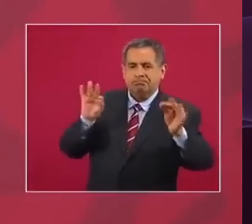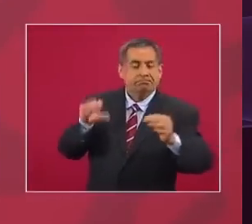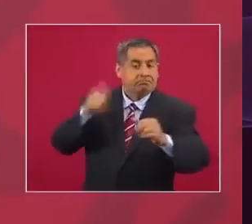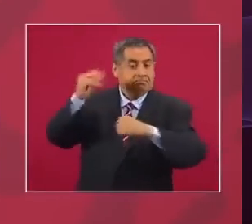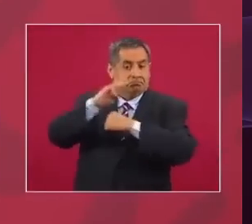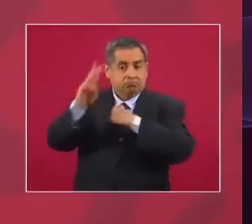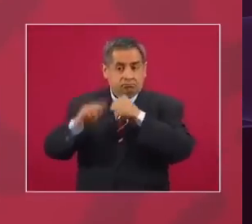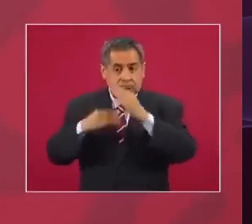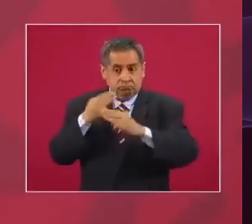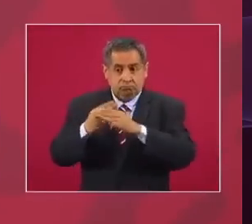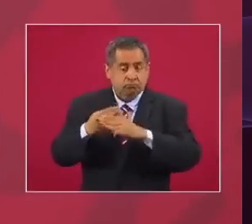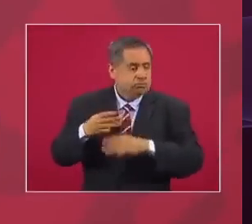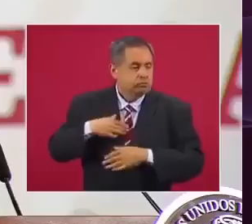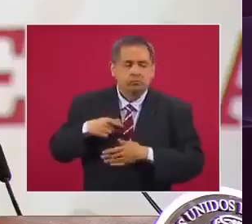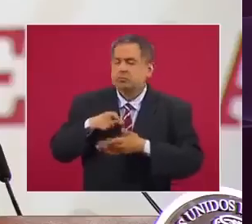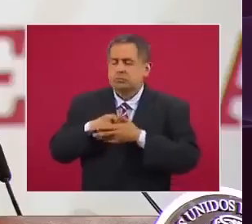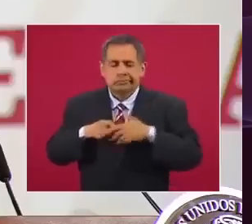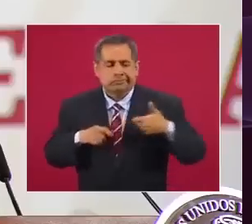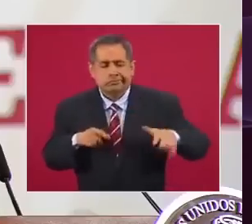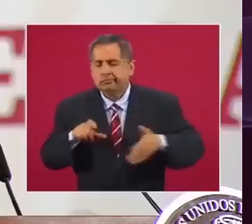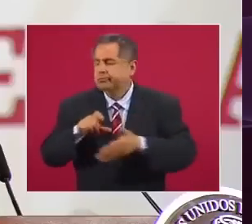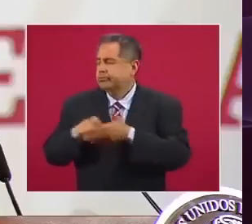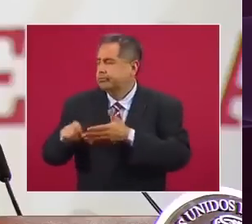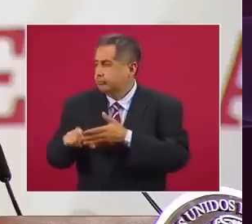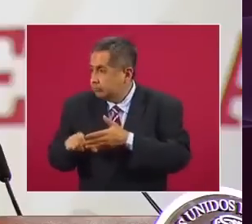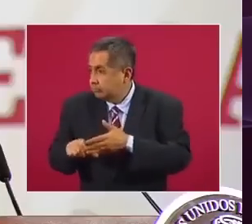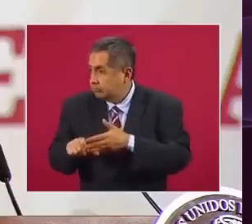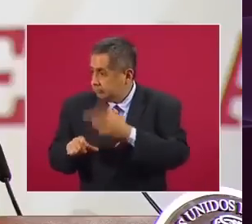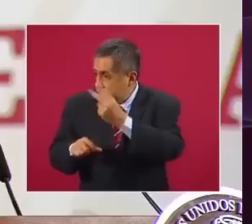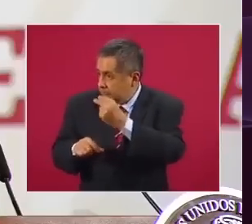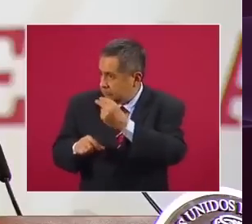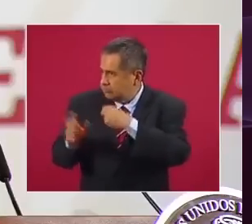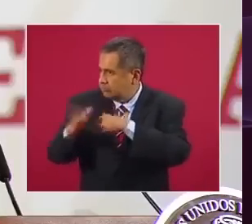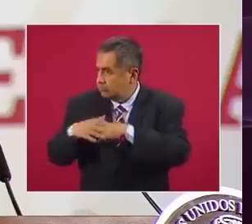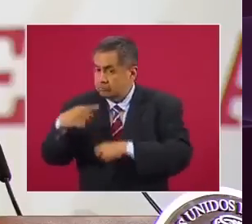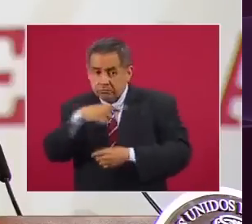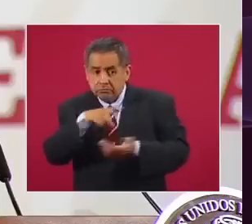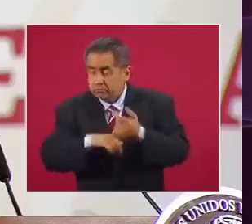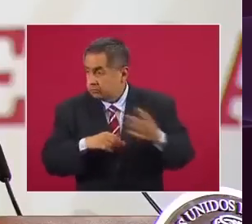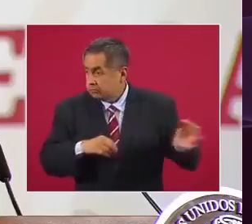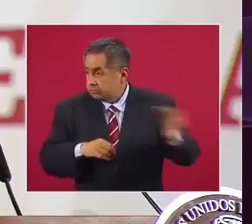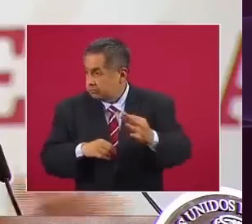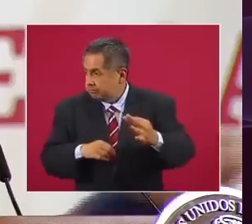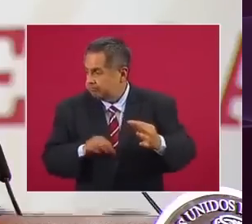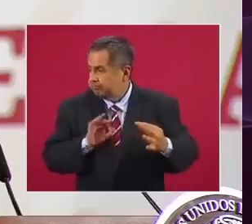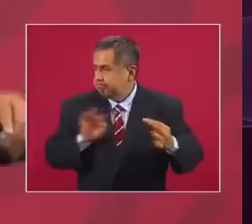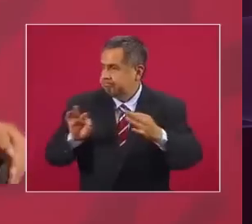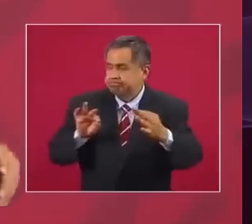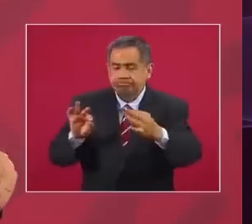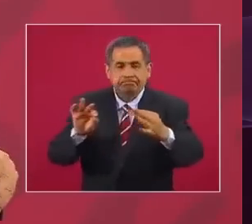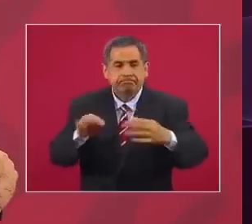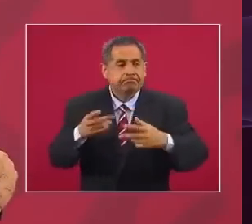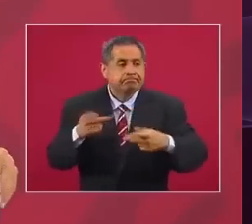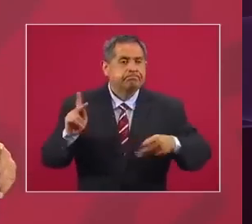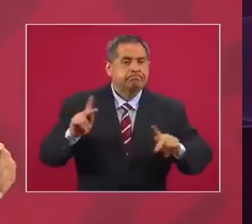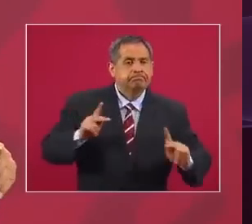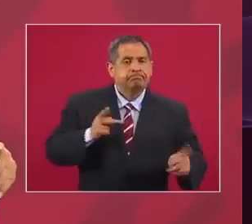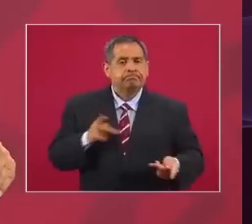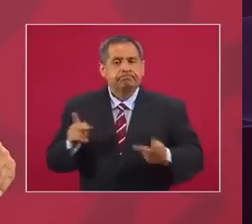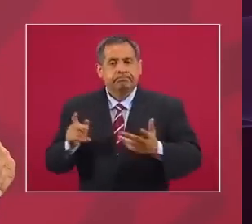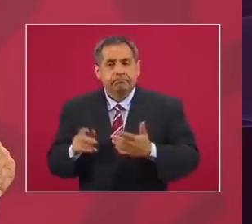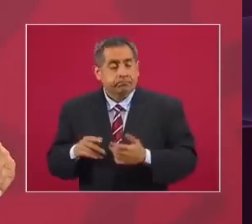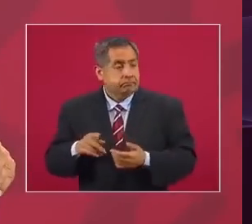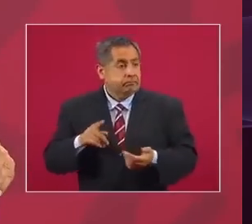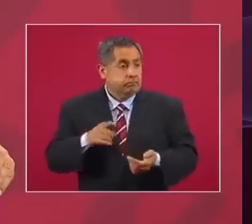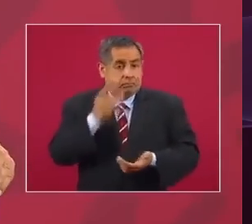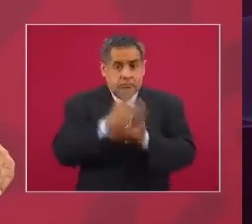para no contar con los medicamentos, y no solo en México, en el